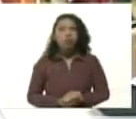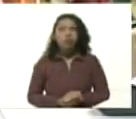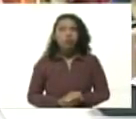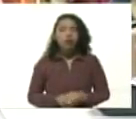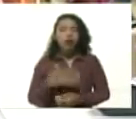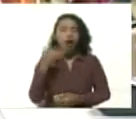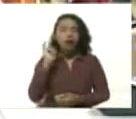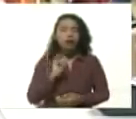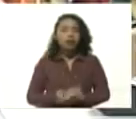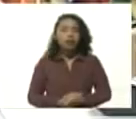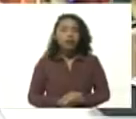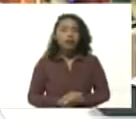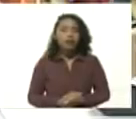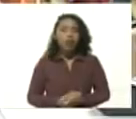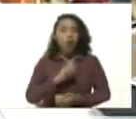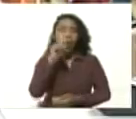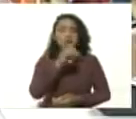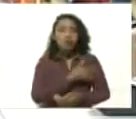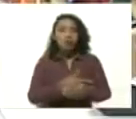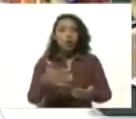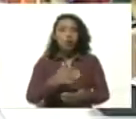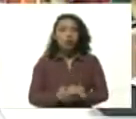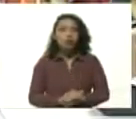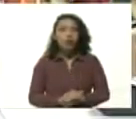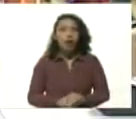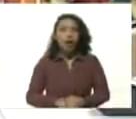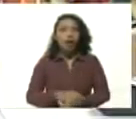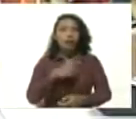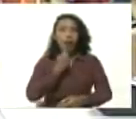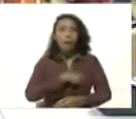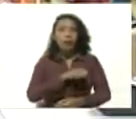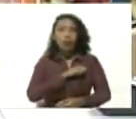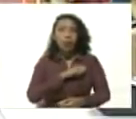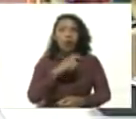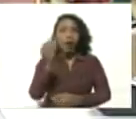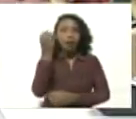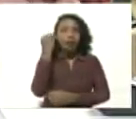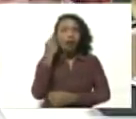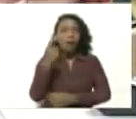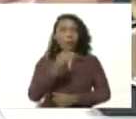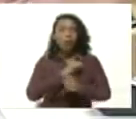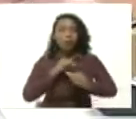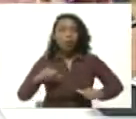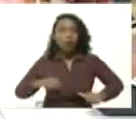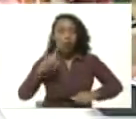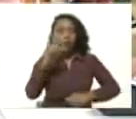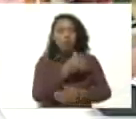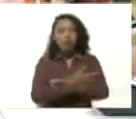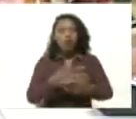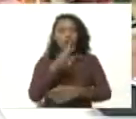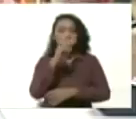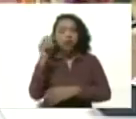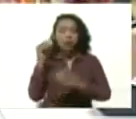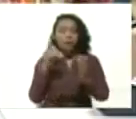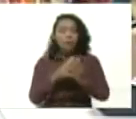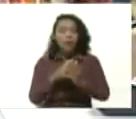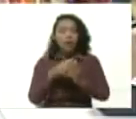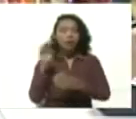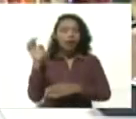Tenemos más de 1 millón entre españoles, italianos, portugueses, 1.200.000 de europeos.